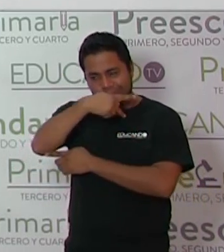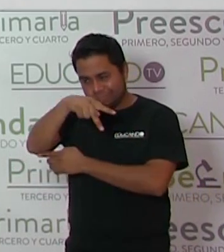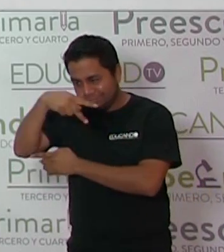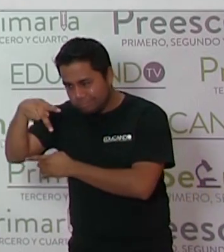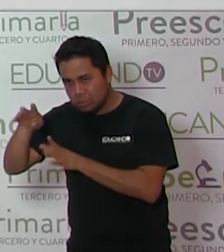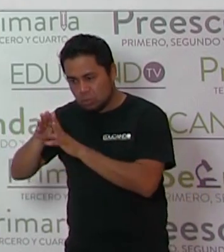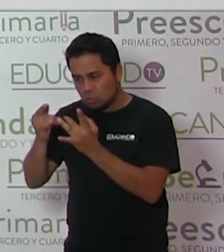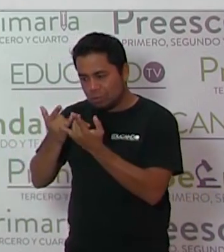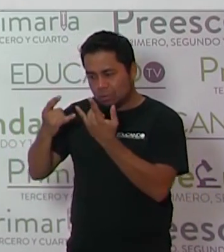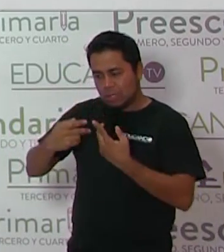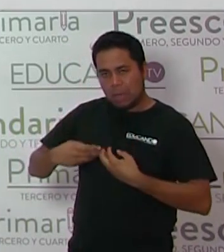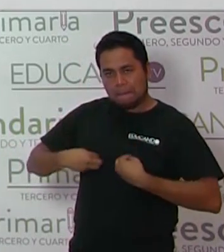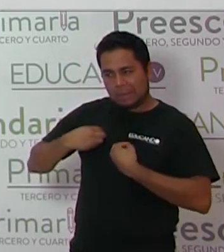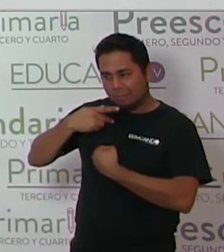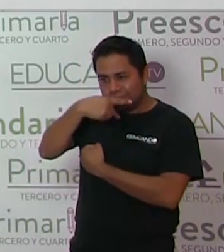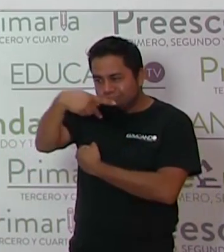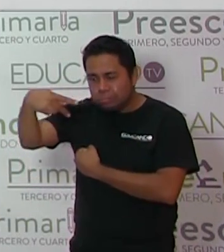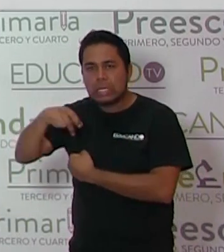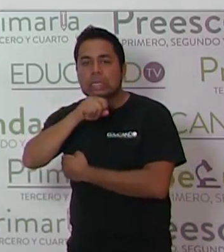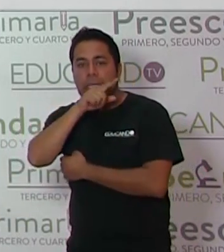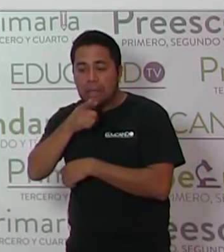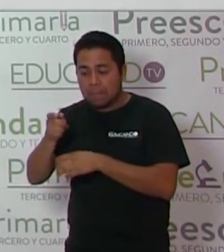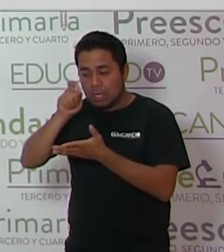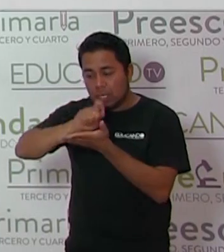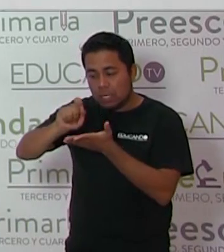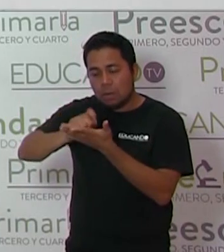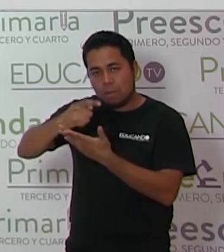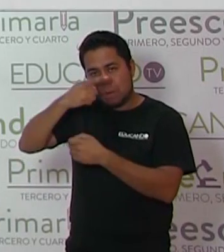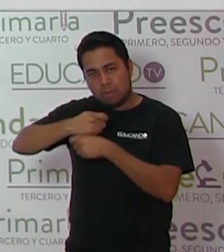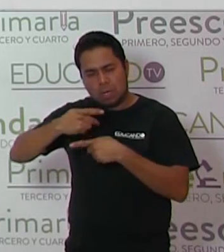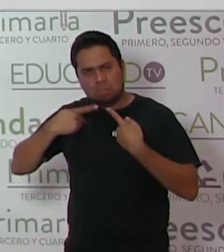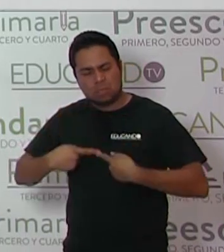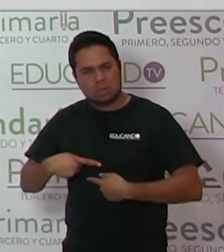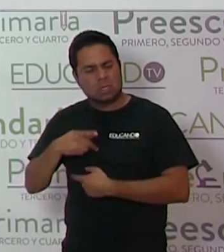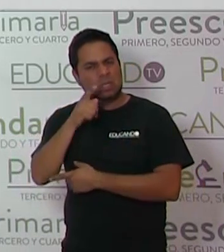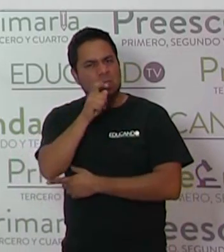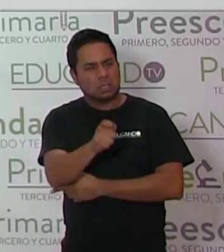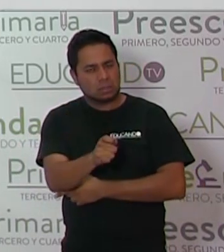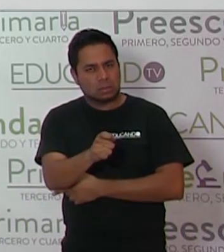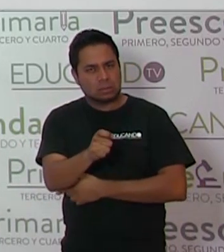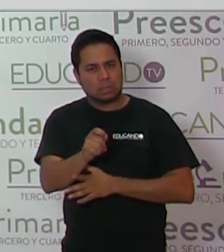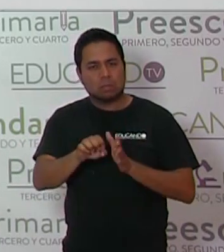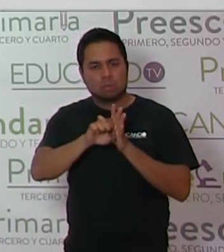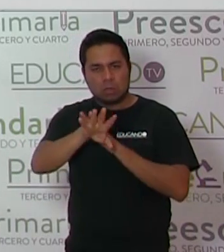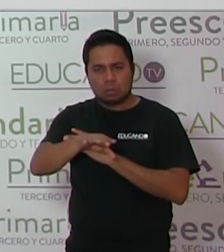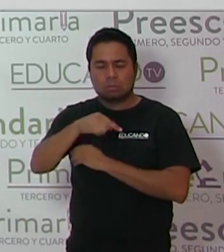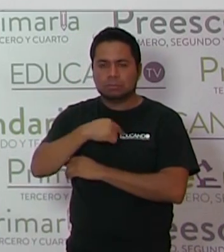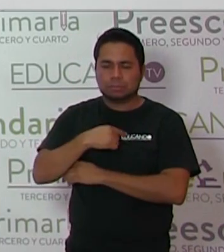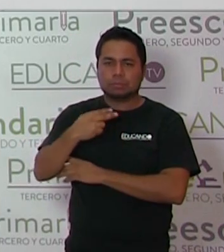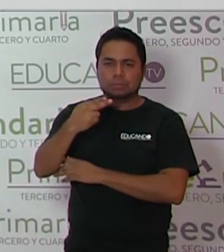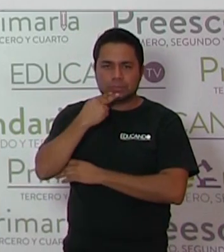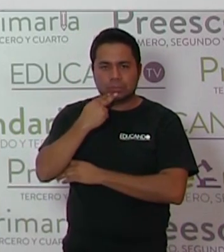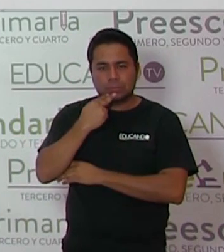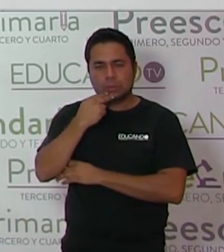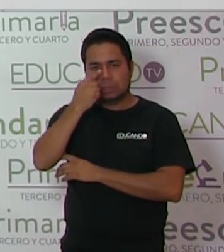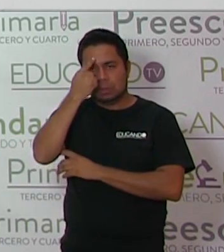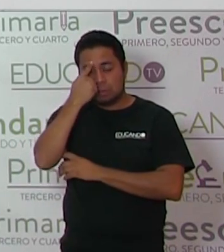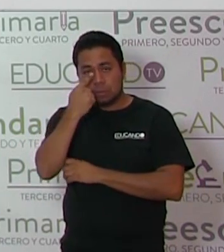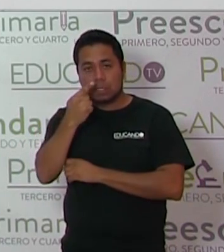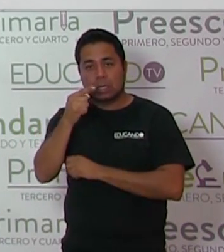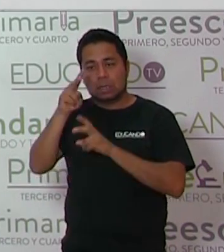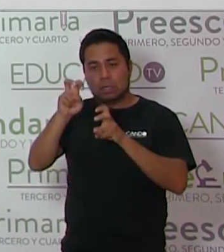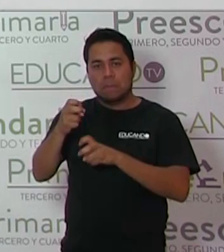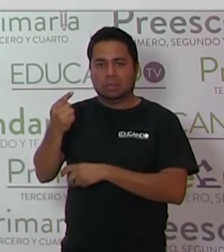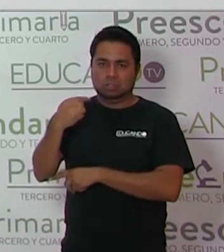nuestra propia vida, también lo hacemos en primera persona. ¿Qué quiere decir? Que estamos utilizando la